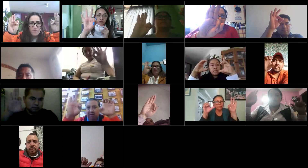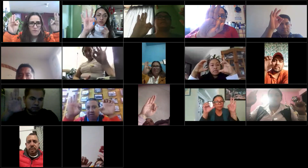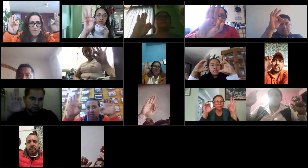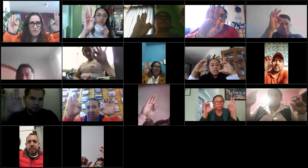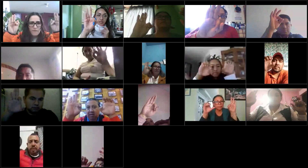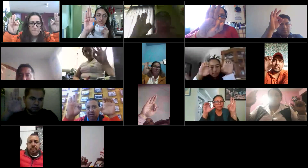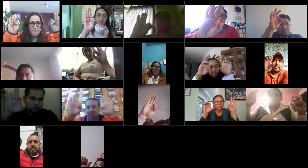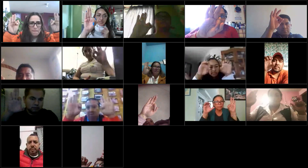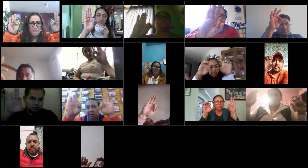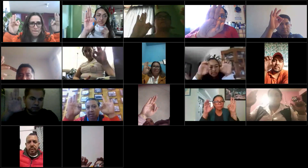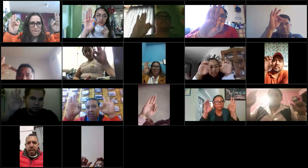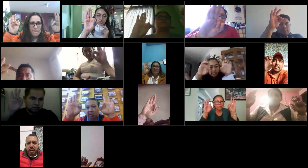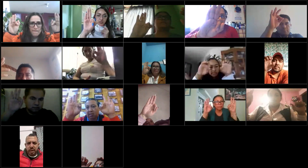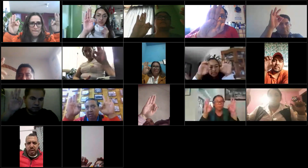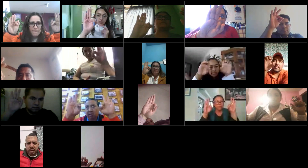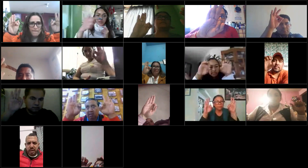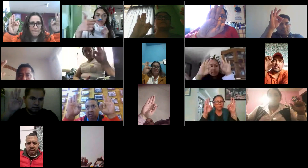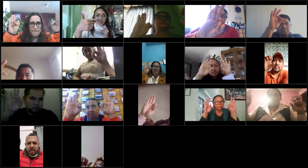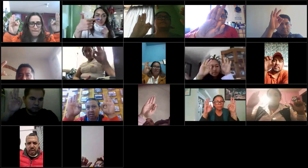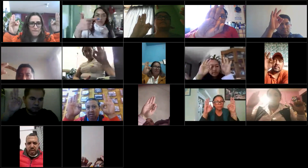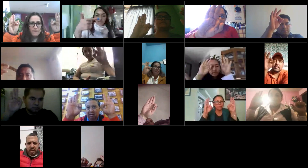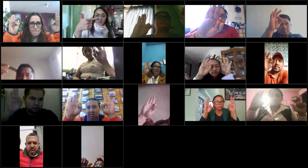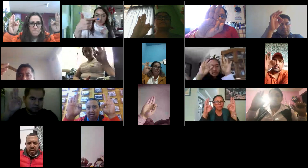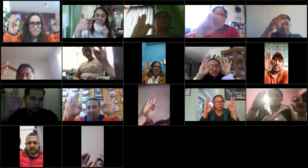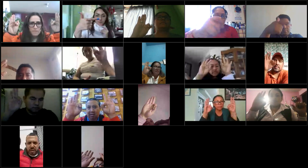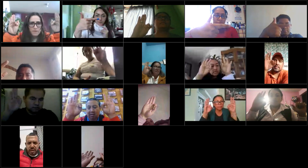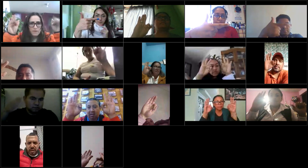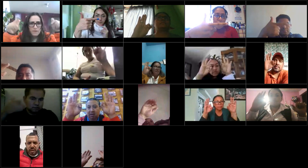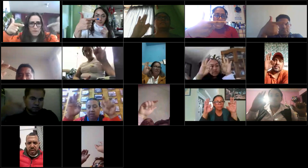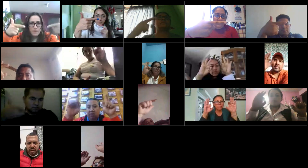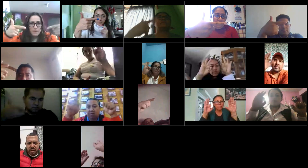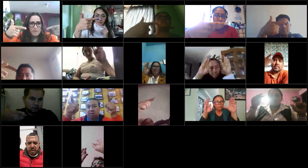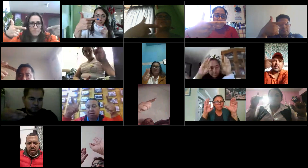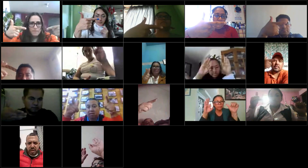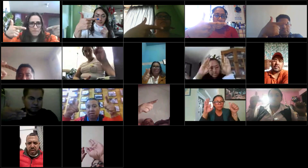cruzo los dedos y arriba cerrados. G,